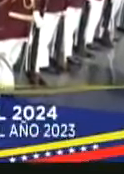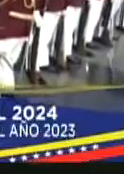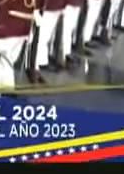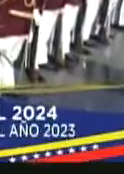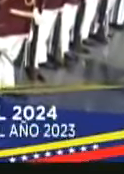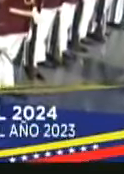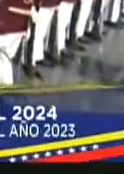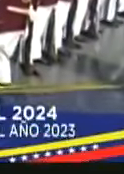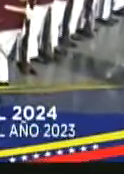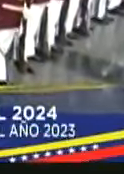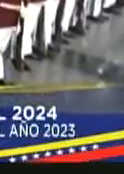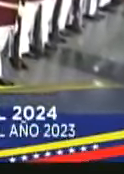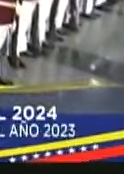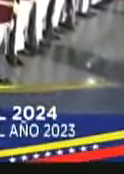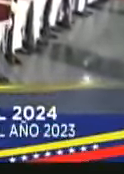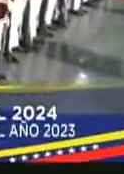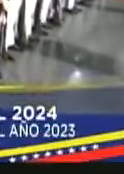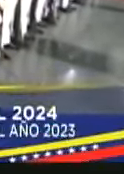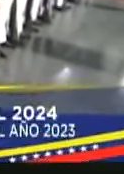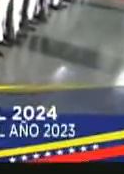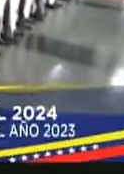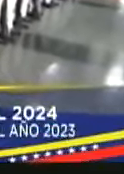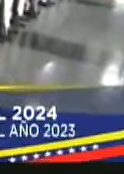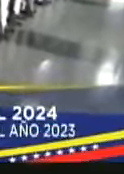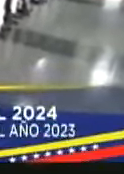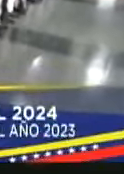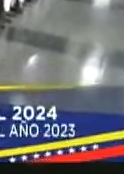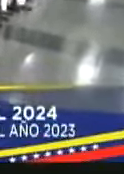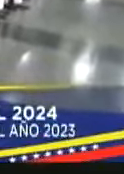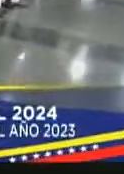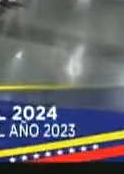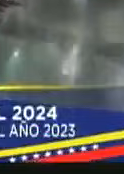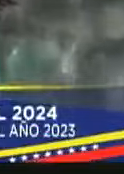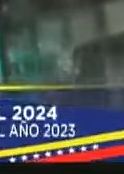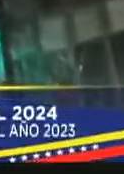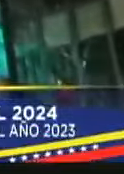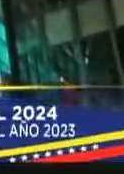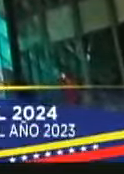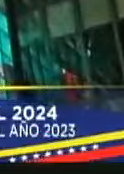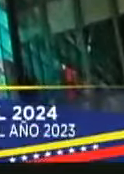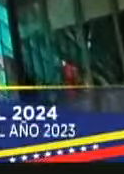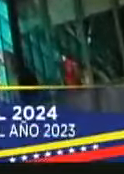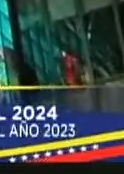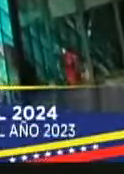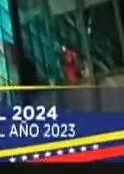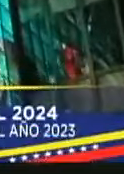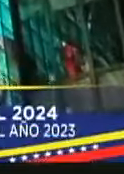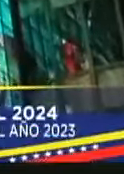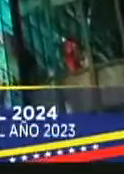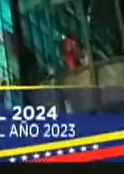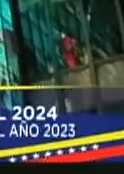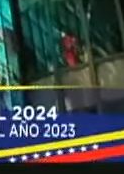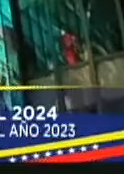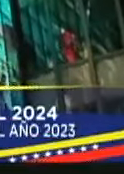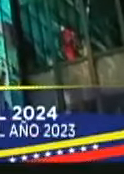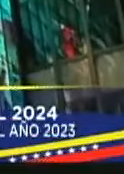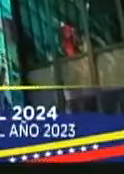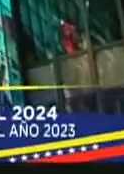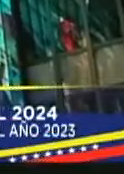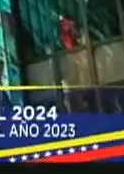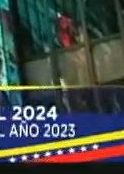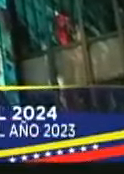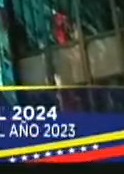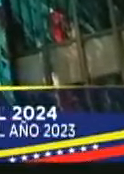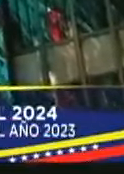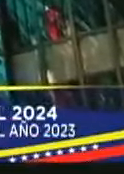Moros, de las parroquias, de los municipios, del Tribunal Supremo de Justicia, son capaces de, con valentía, sabiduría, apegados a la